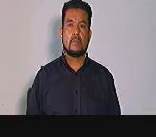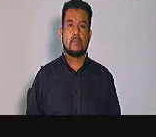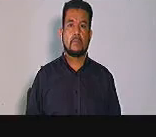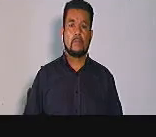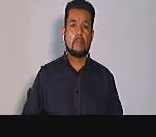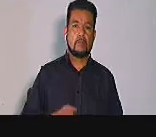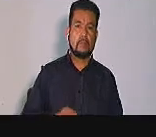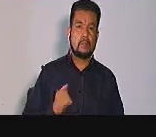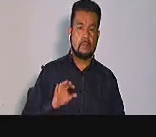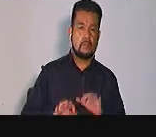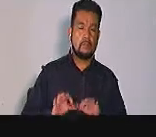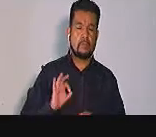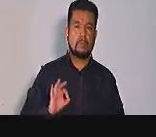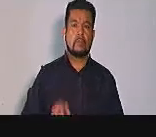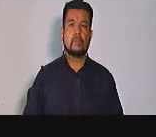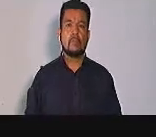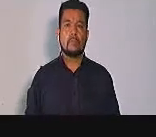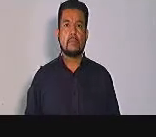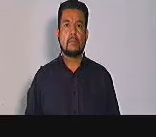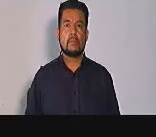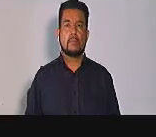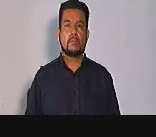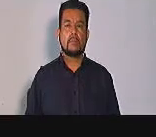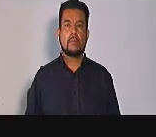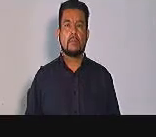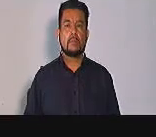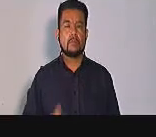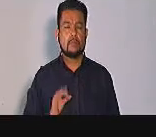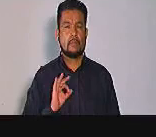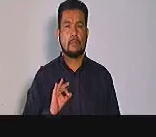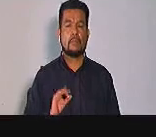Eduardo Toro vota sí, secretario. O sea, el Toro, copiado.